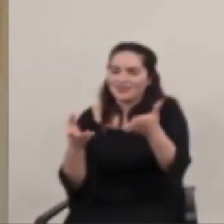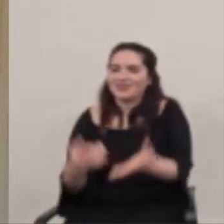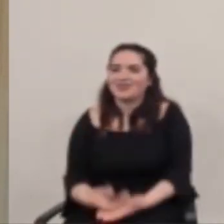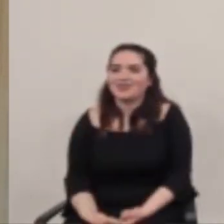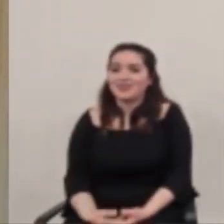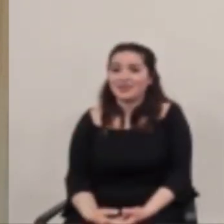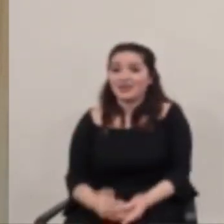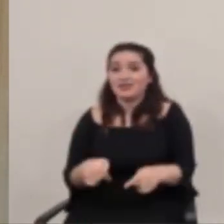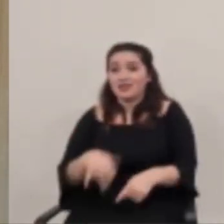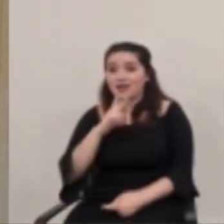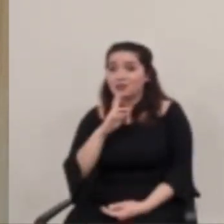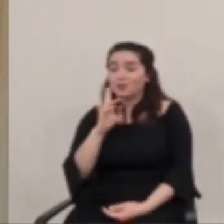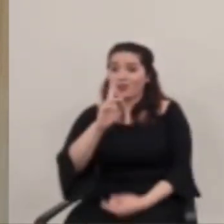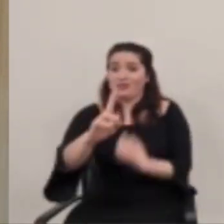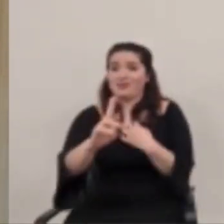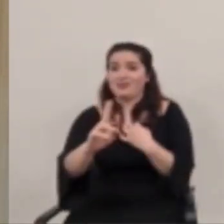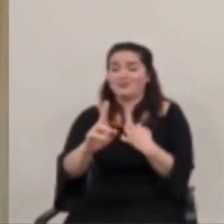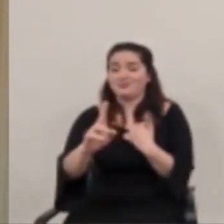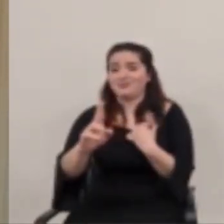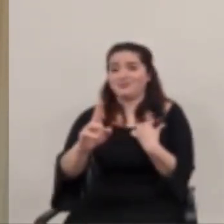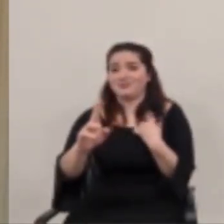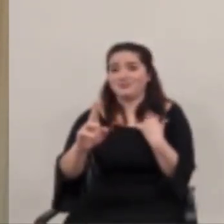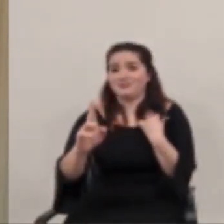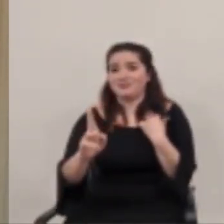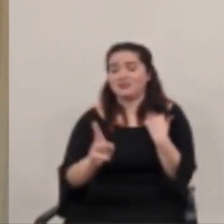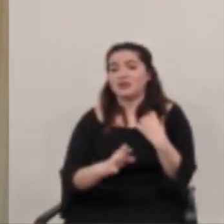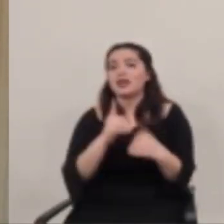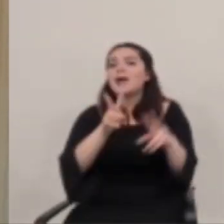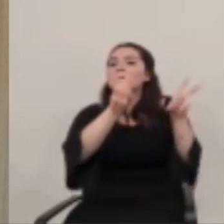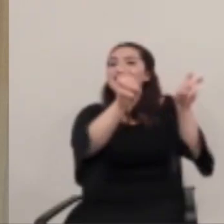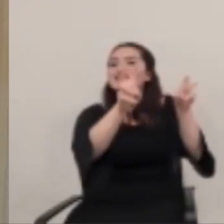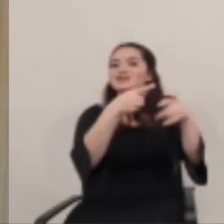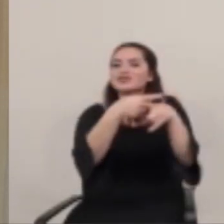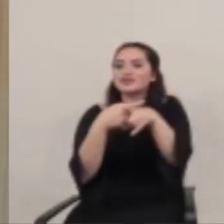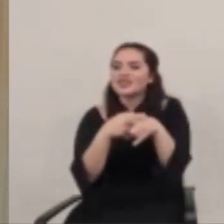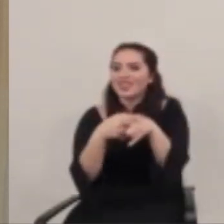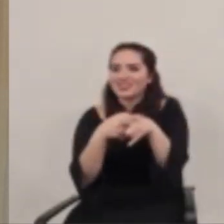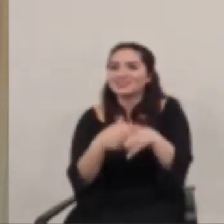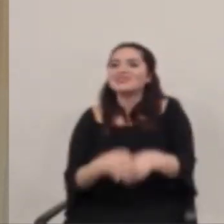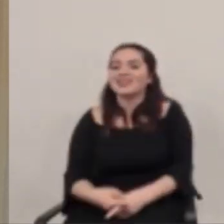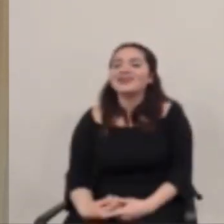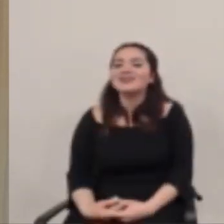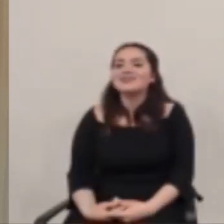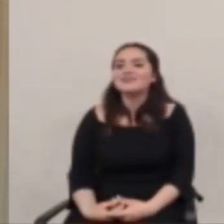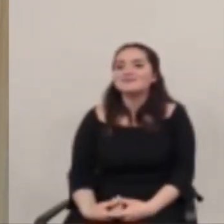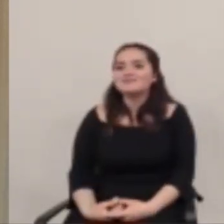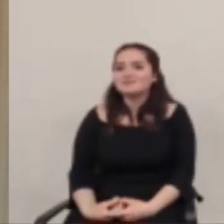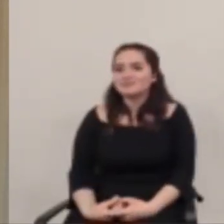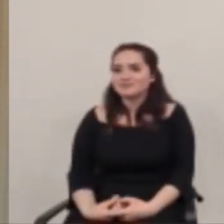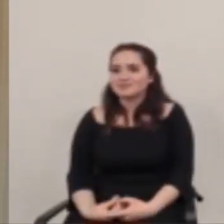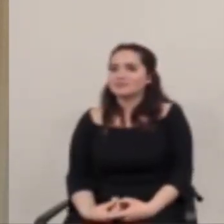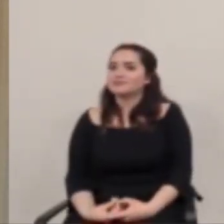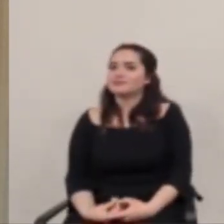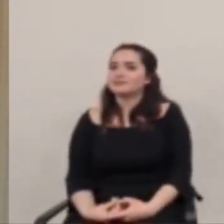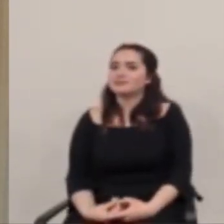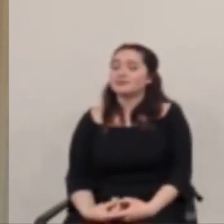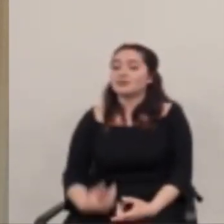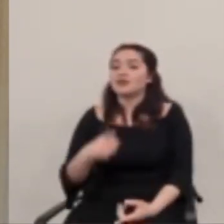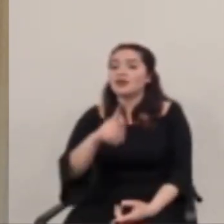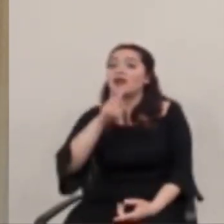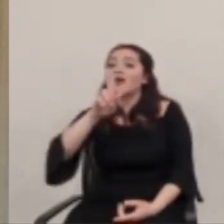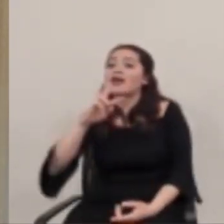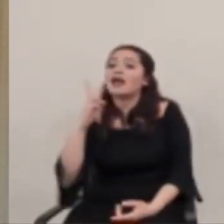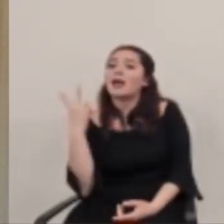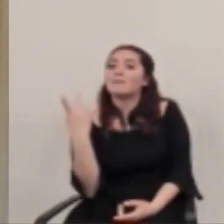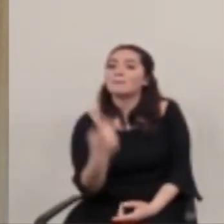esta respuesta a una parte de la sociedad que nosotros hemos desatendido, que sea un cambio en